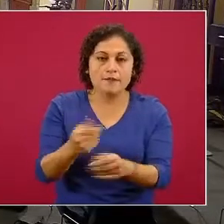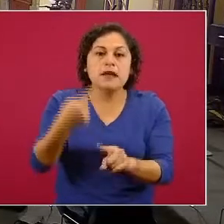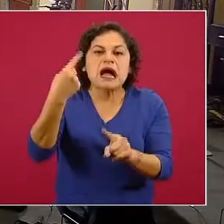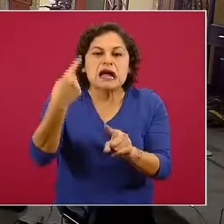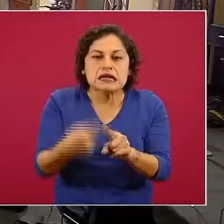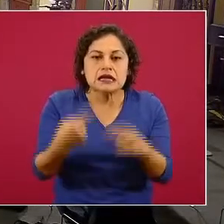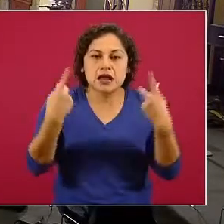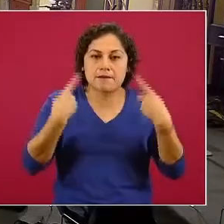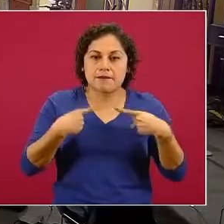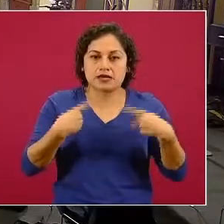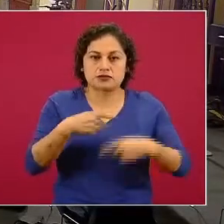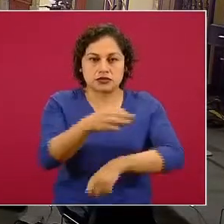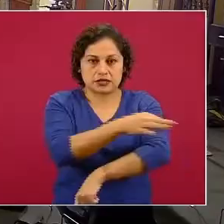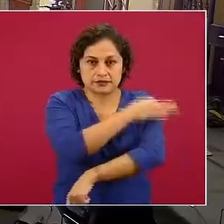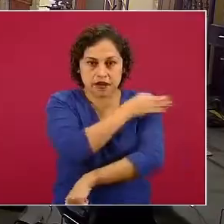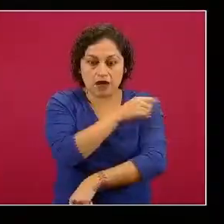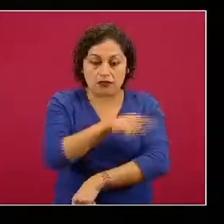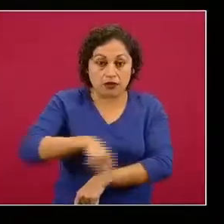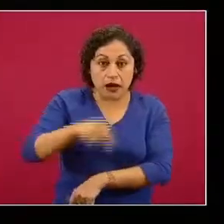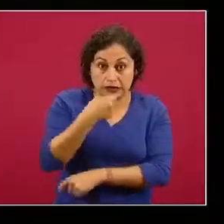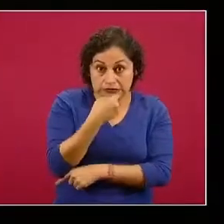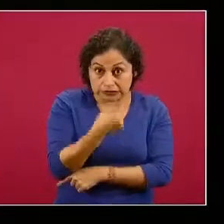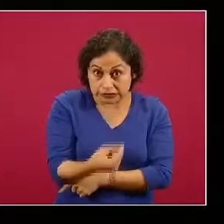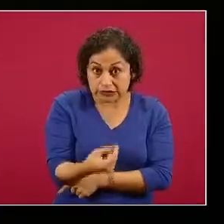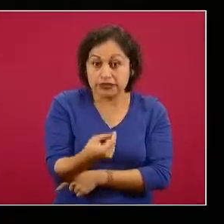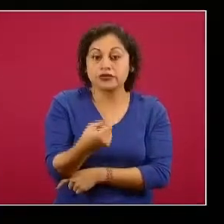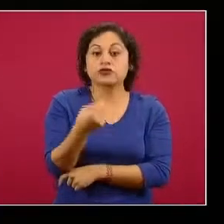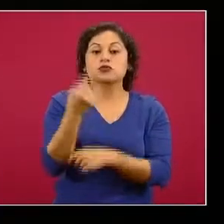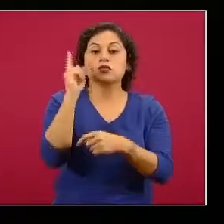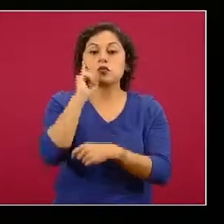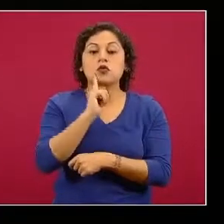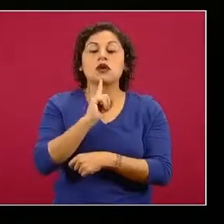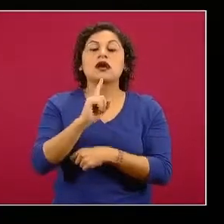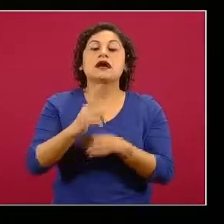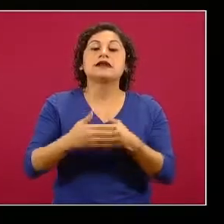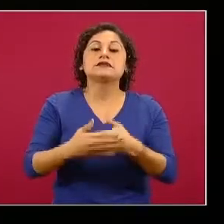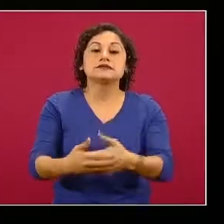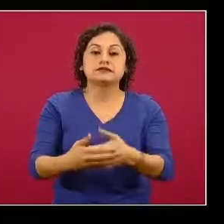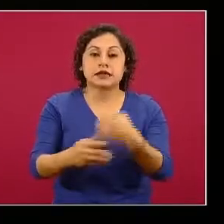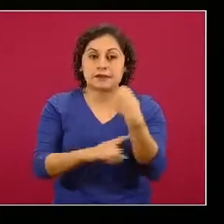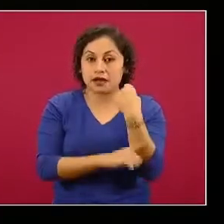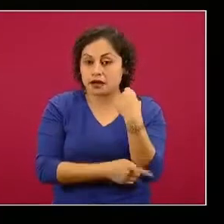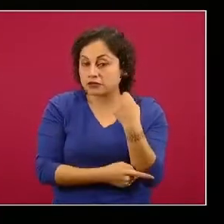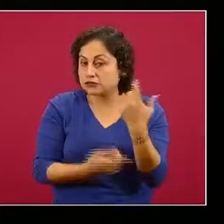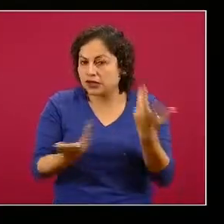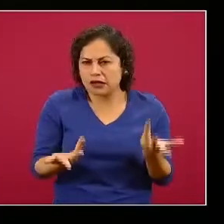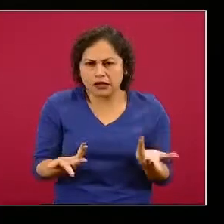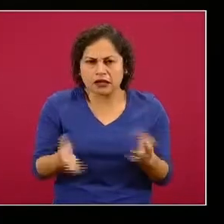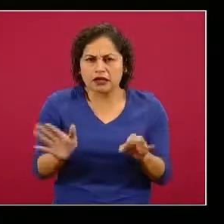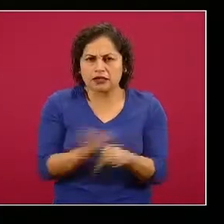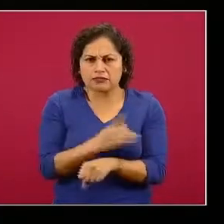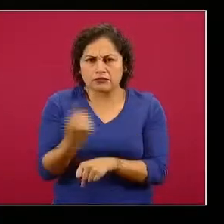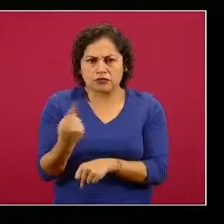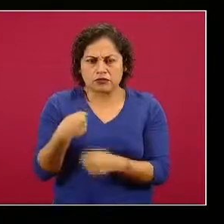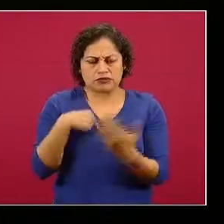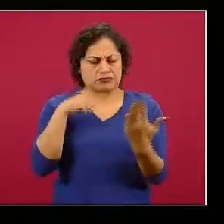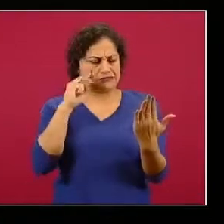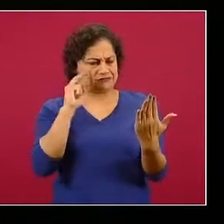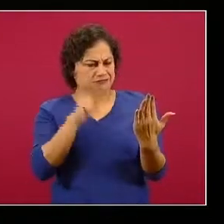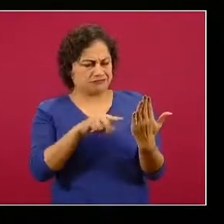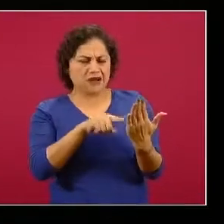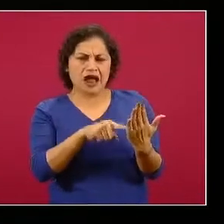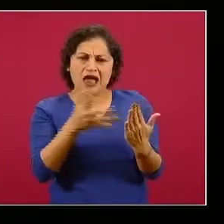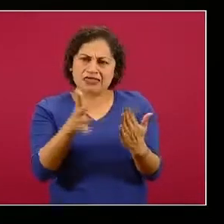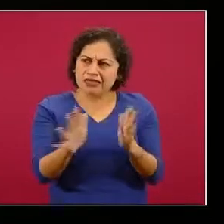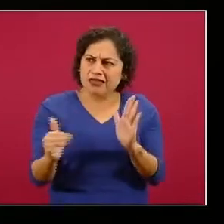a vacunar? Si se están incluyendo niños, embarazadas, porque estos datos significaría que vacunarían prácticamente a